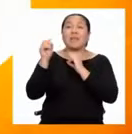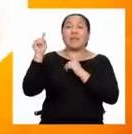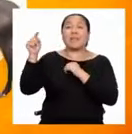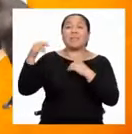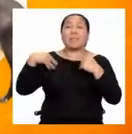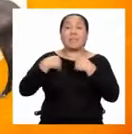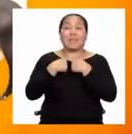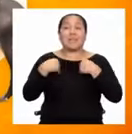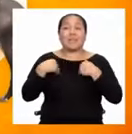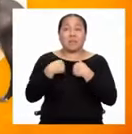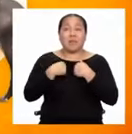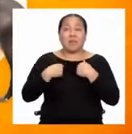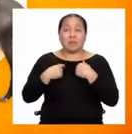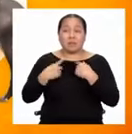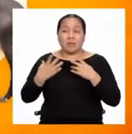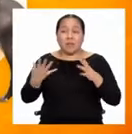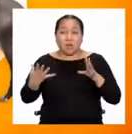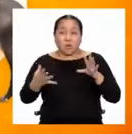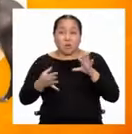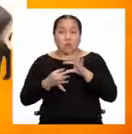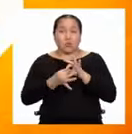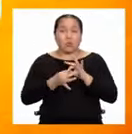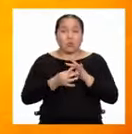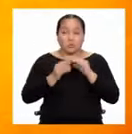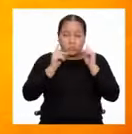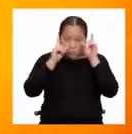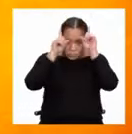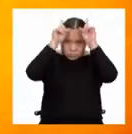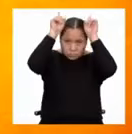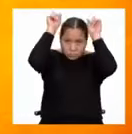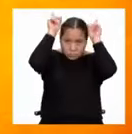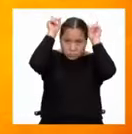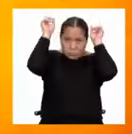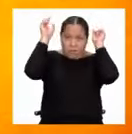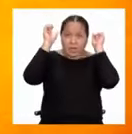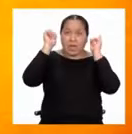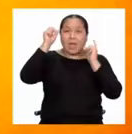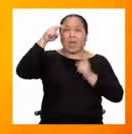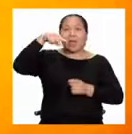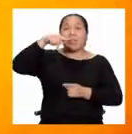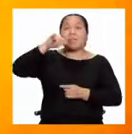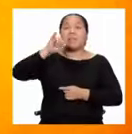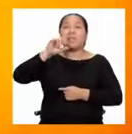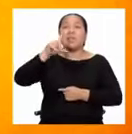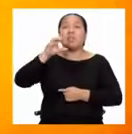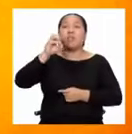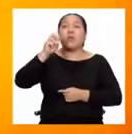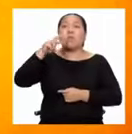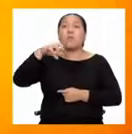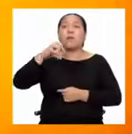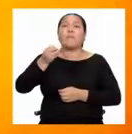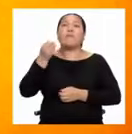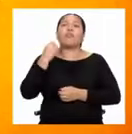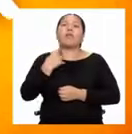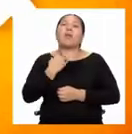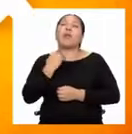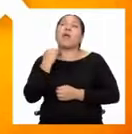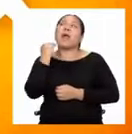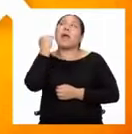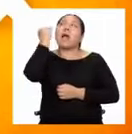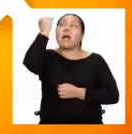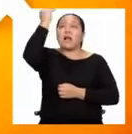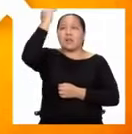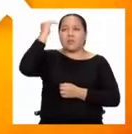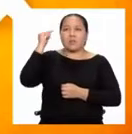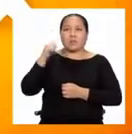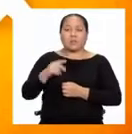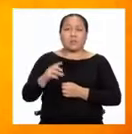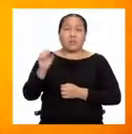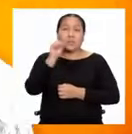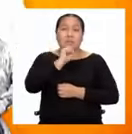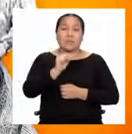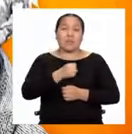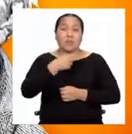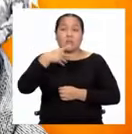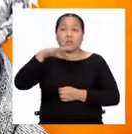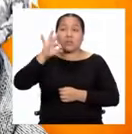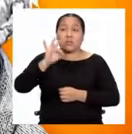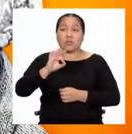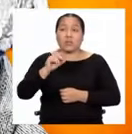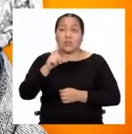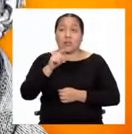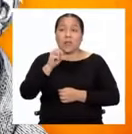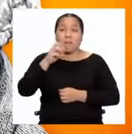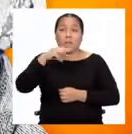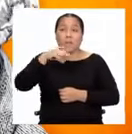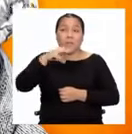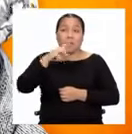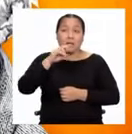animal, emparentado con los antílopes, se convirtió en el más alto del planeta. A comienzos del siglo XIX, Lamarck,